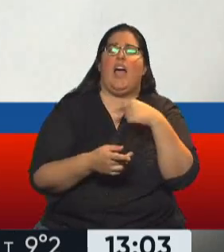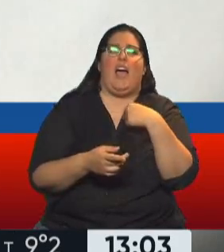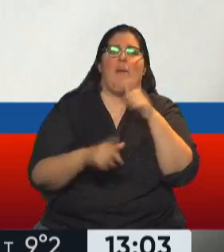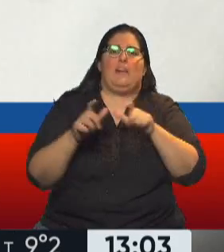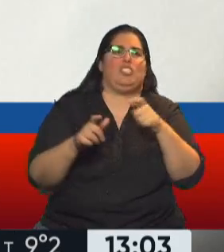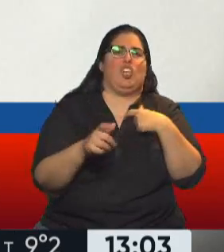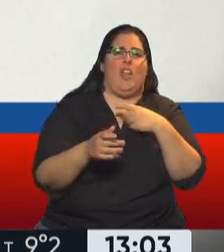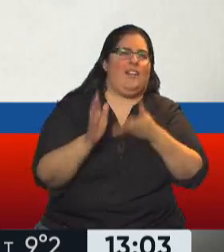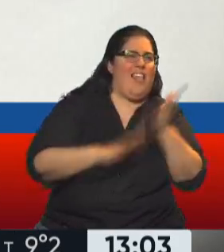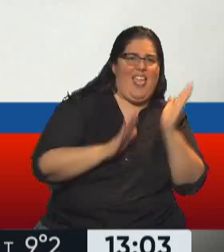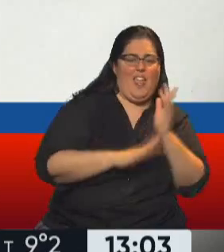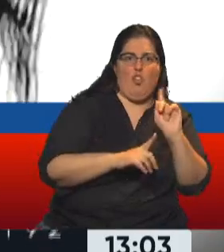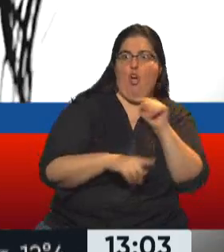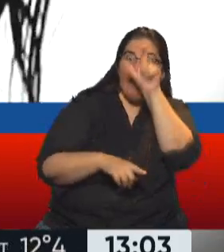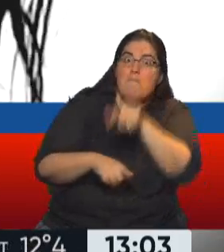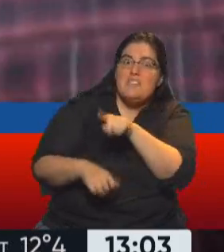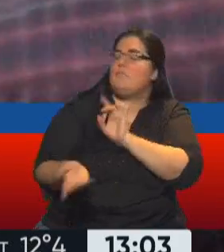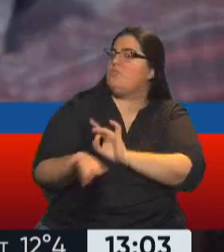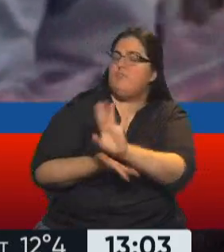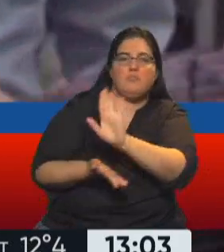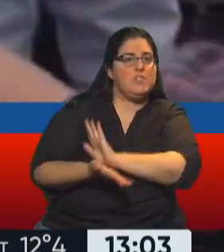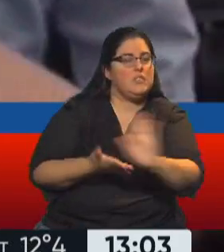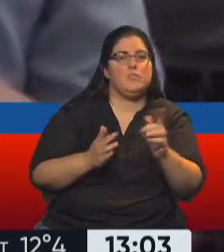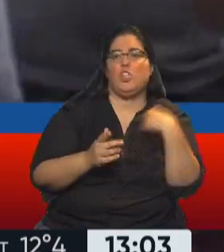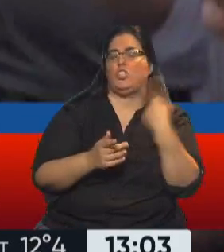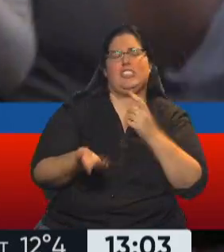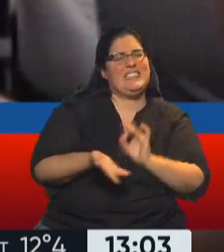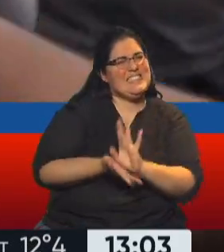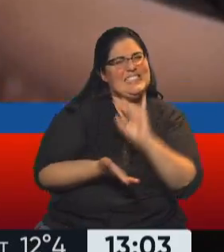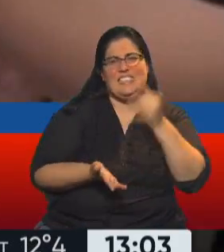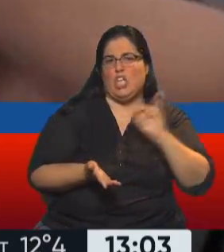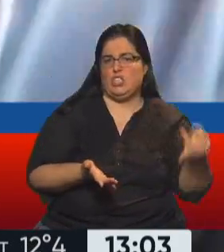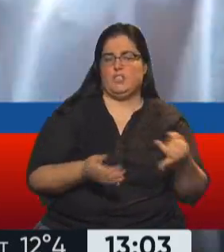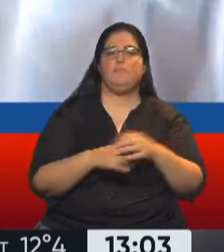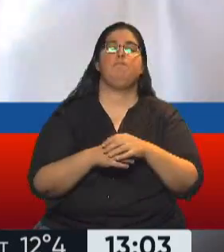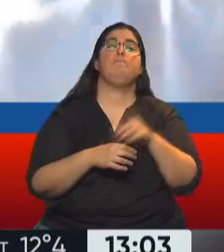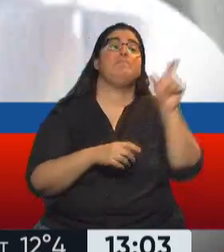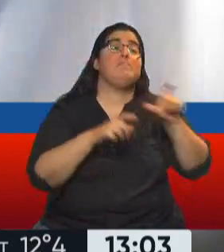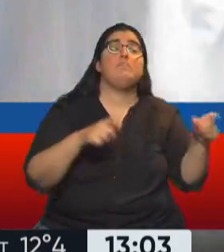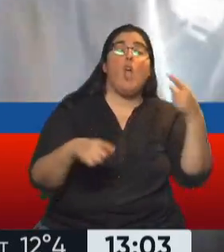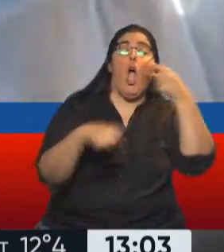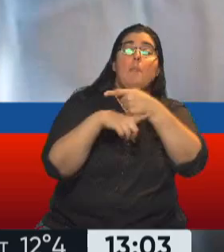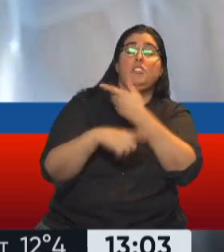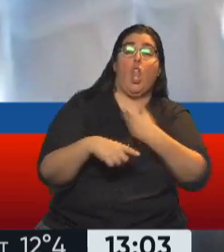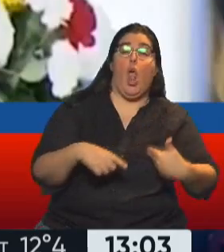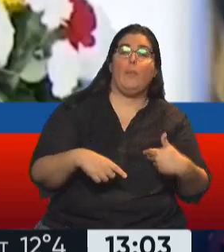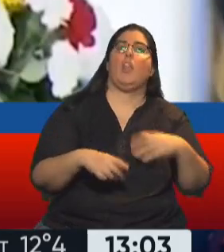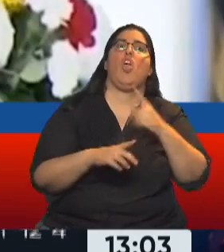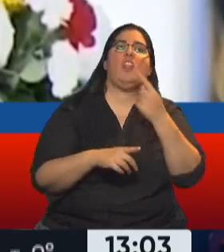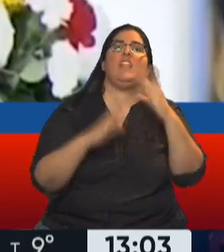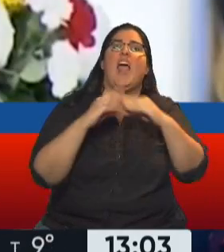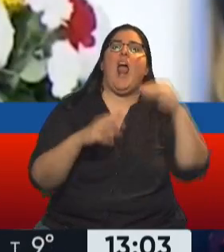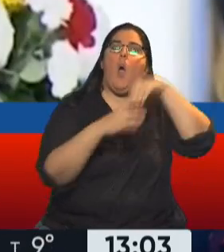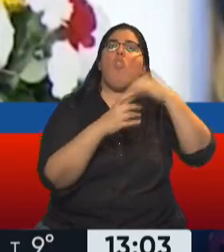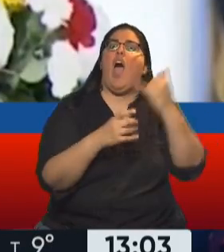Ortega se va, lo vamos a sacar. La oposición denuncia que en Nicaragua se implementó una dictadura y que